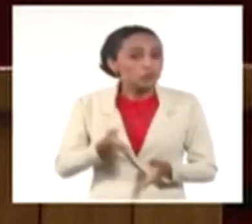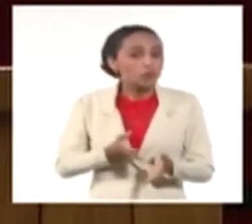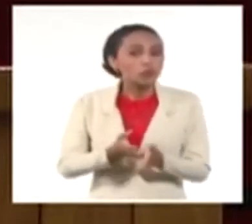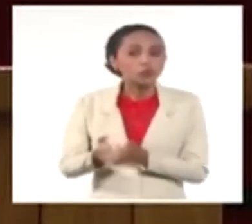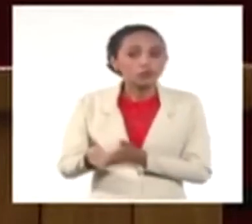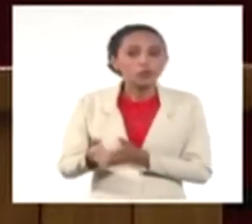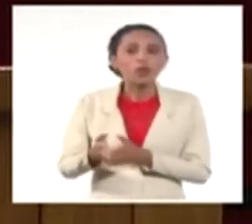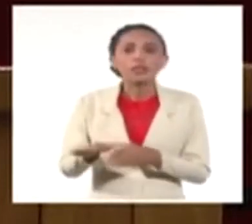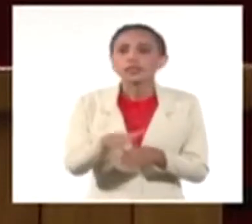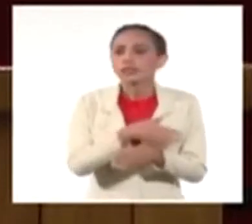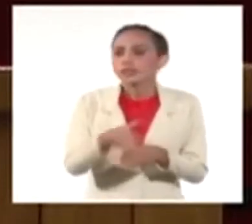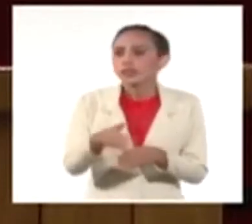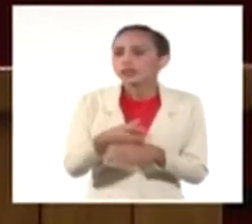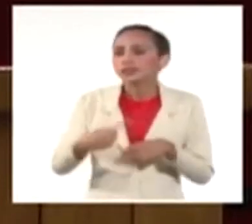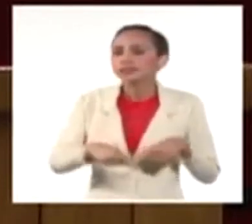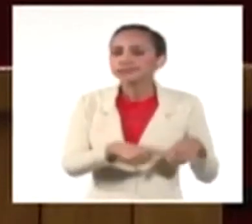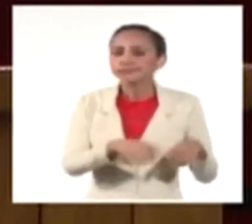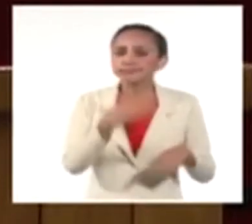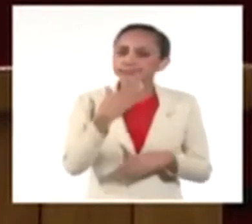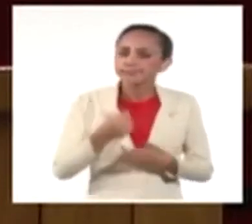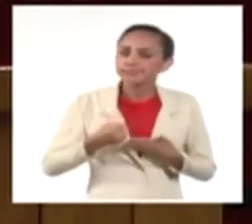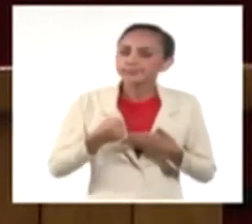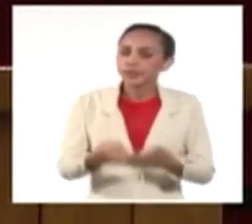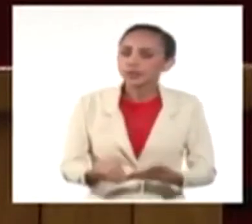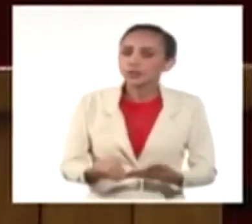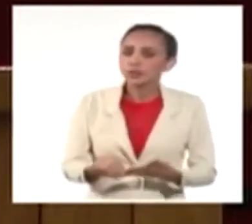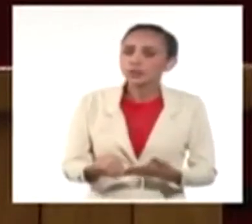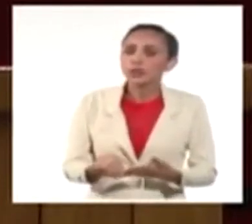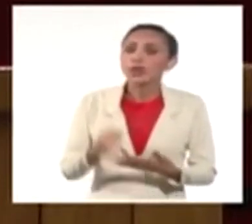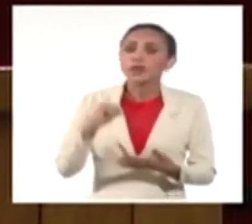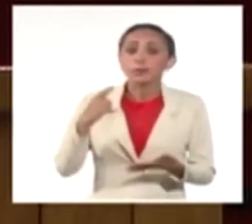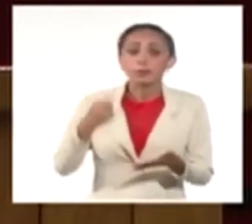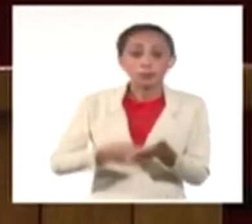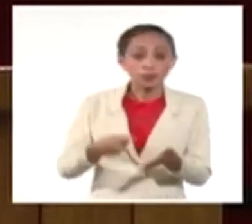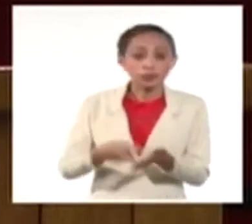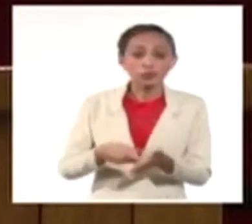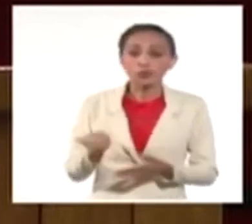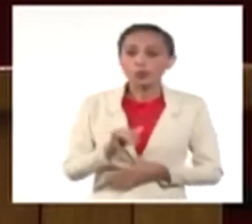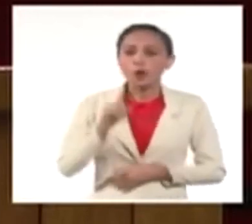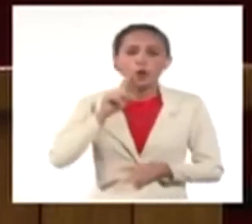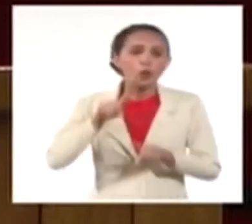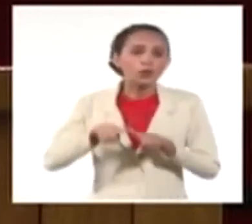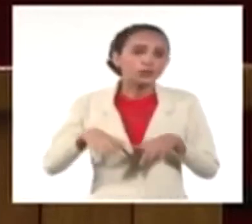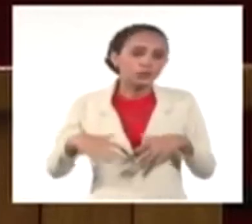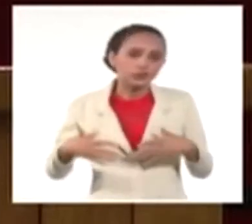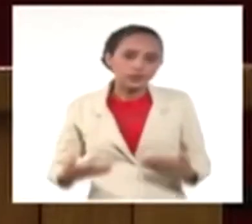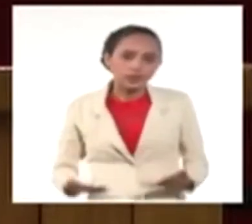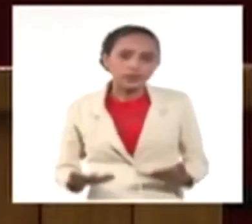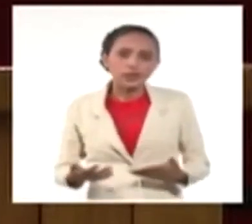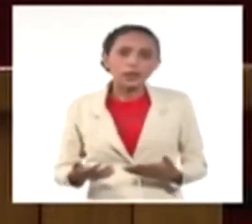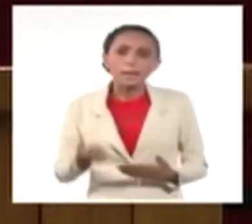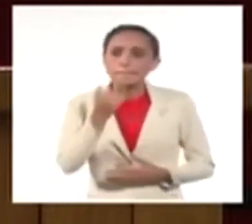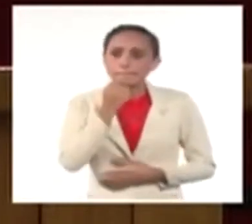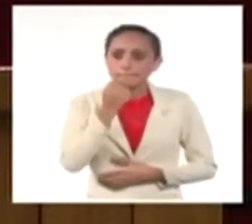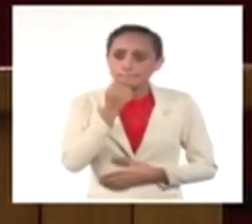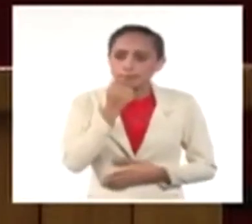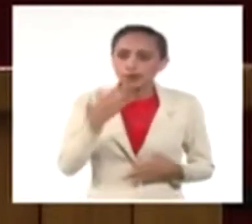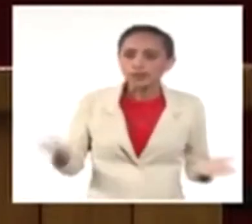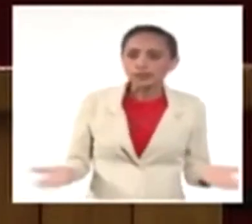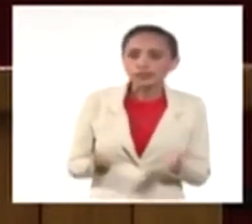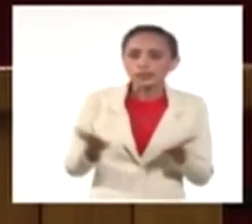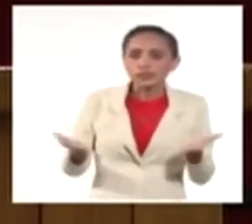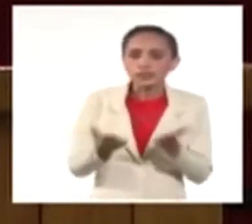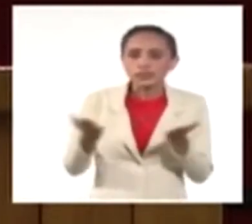un grupo de beneficios e incentivos fiscales con el objetivo de potenciar el fomento y desarrollo de